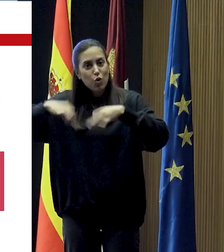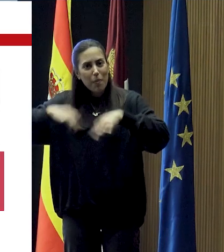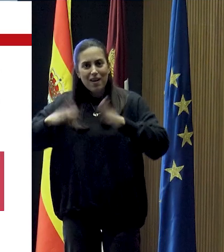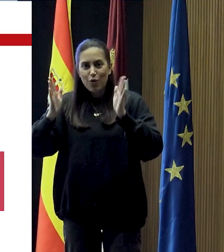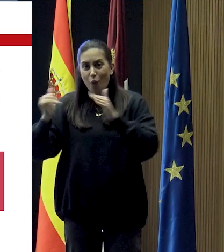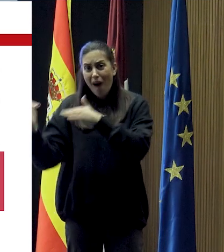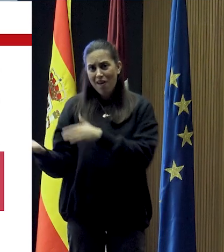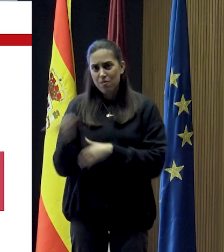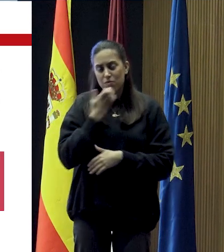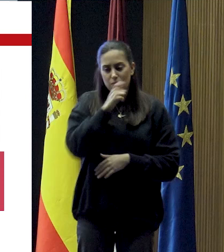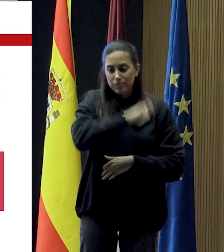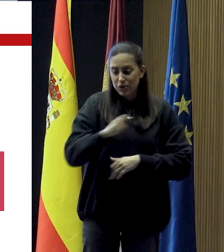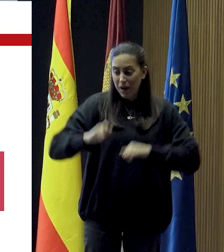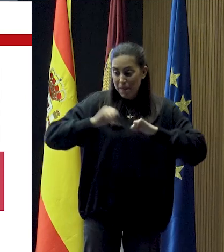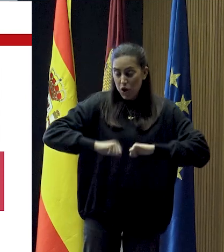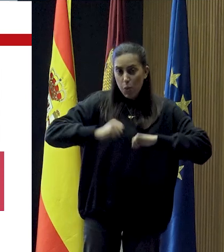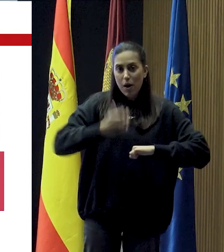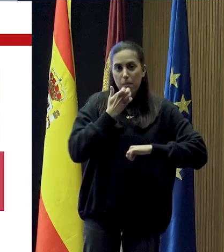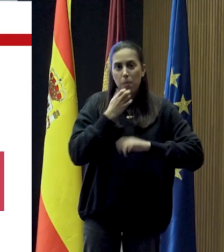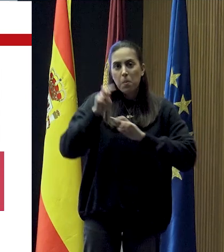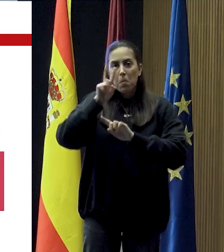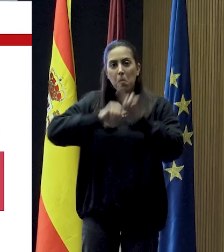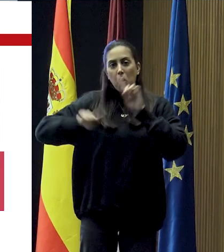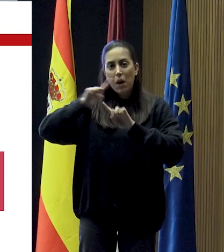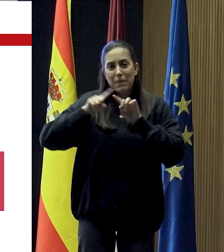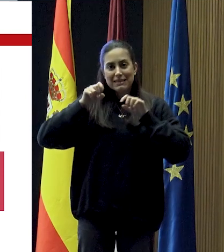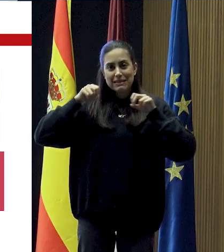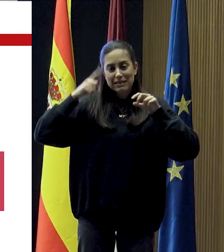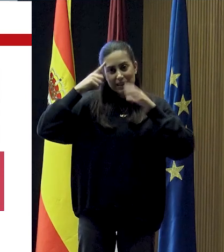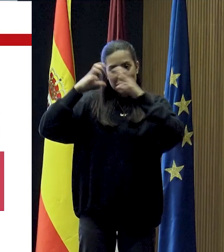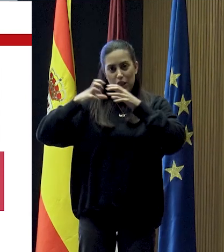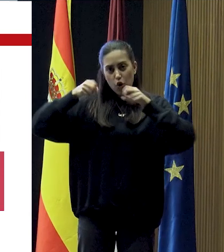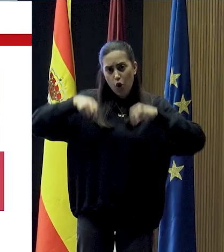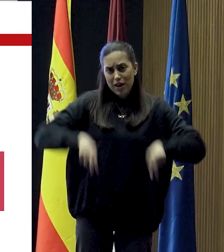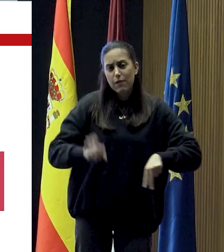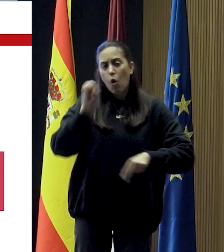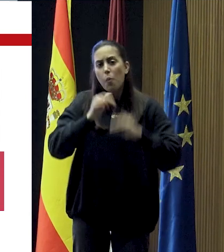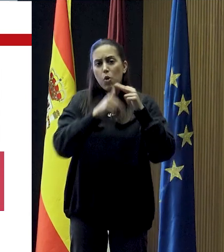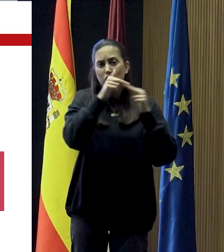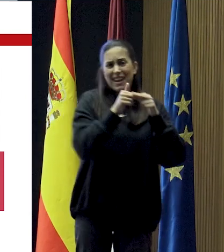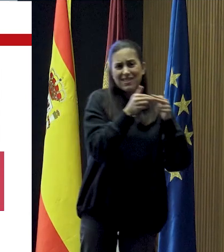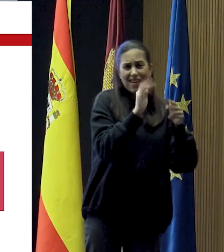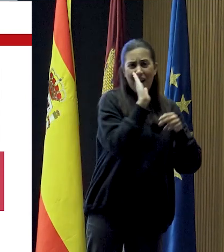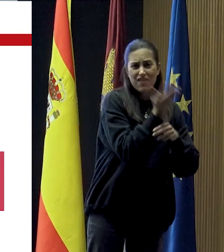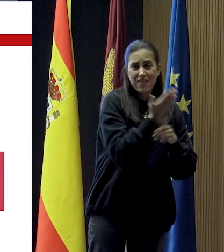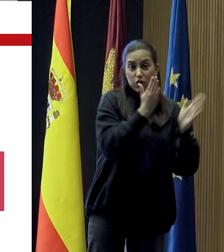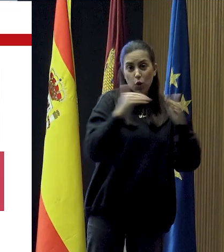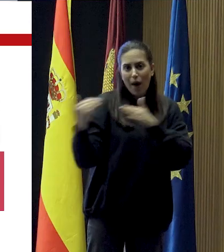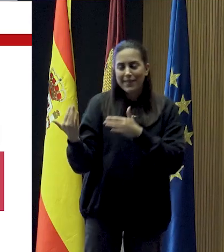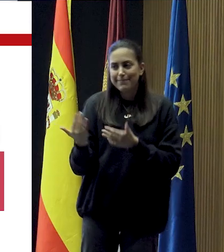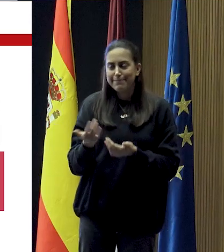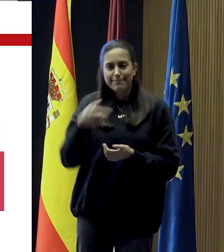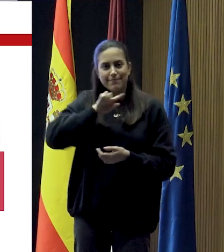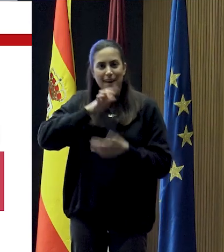personas mayores que no tengan deterioro cognitivo y no tengan proteínas aberrantes, porque necesitamos saber dónde está la